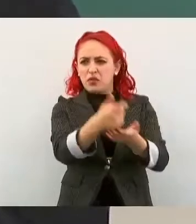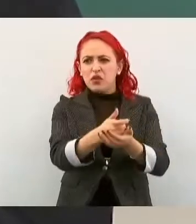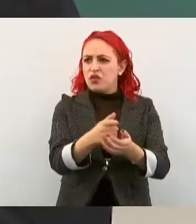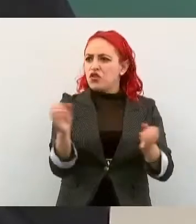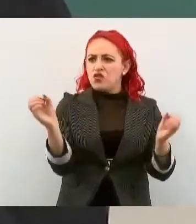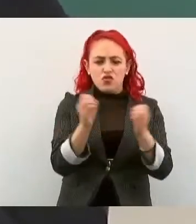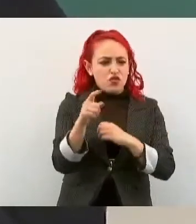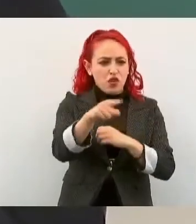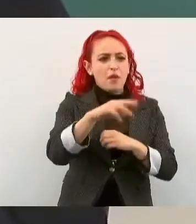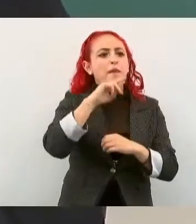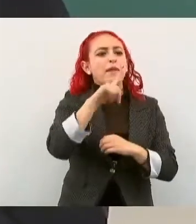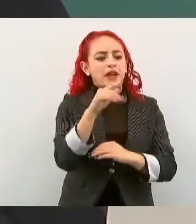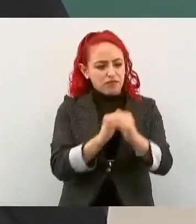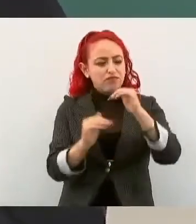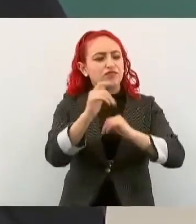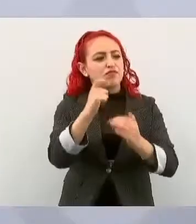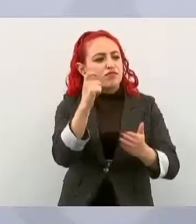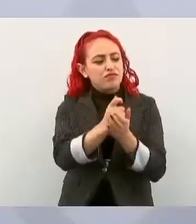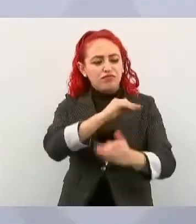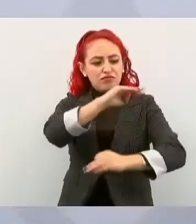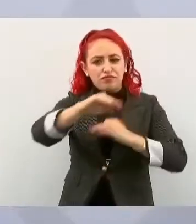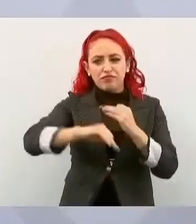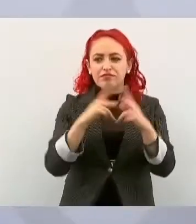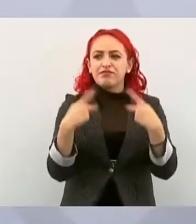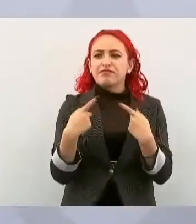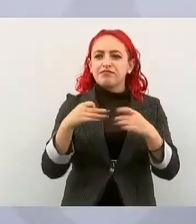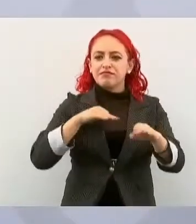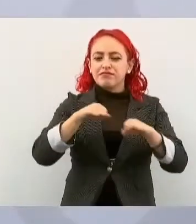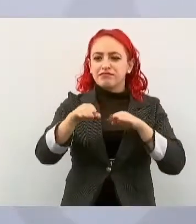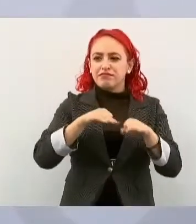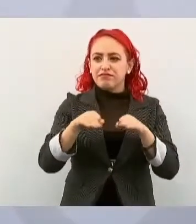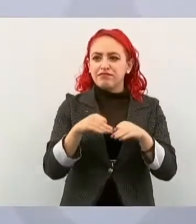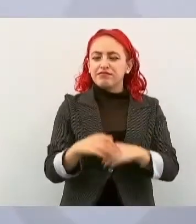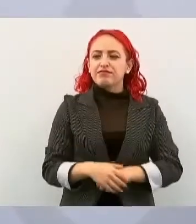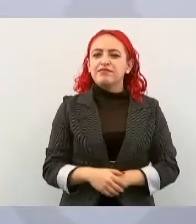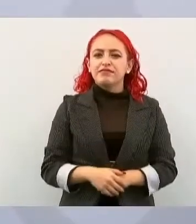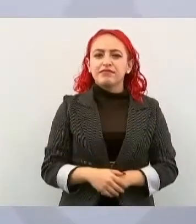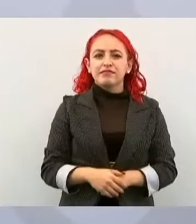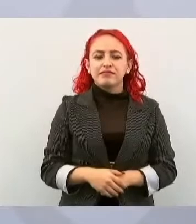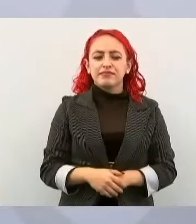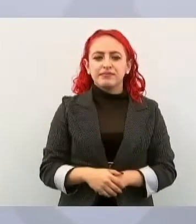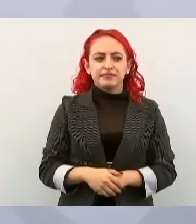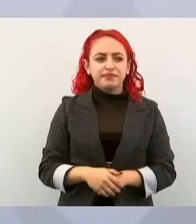No, van a mejorar todos los trabajadores.